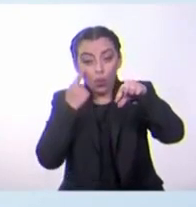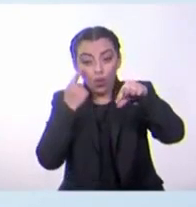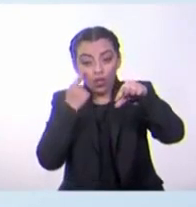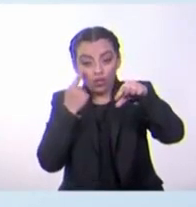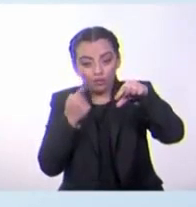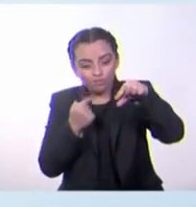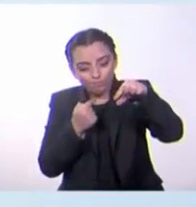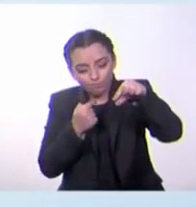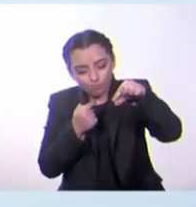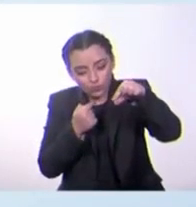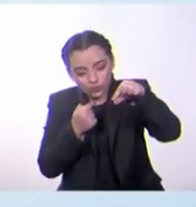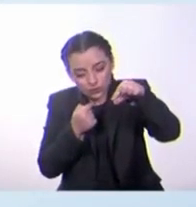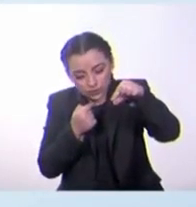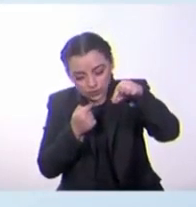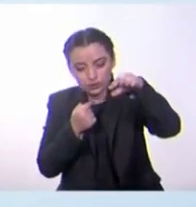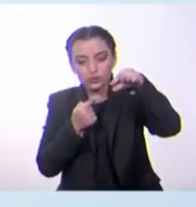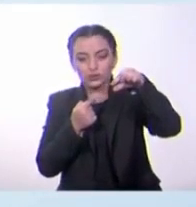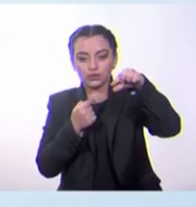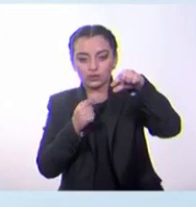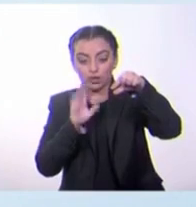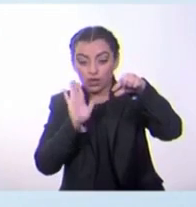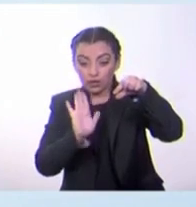impactar la partícula.